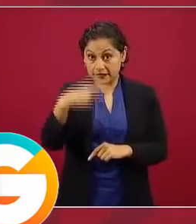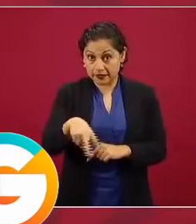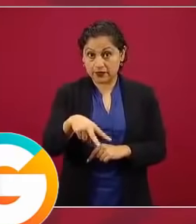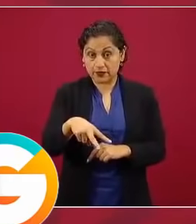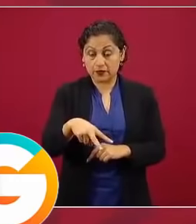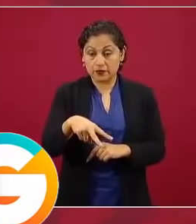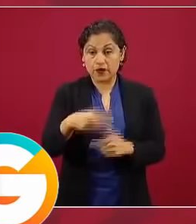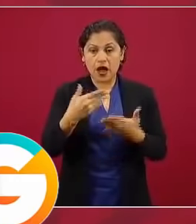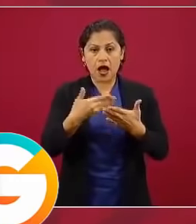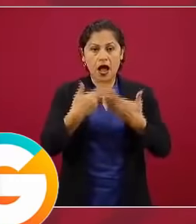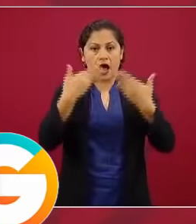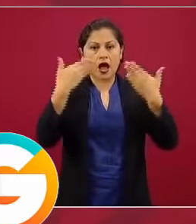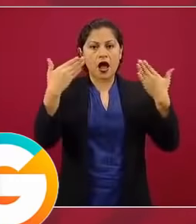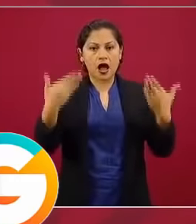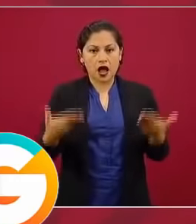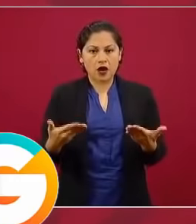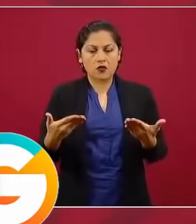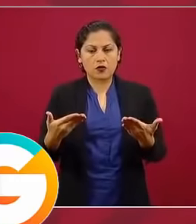no pueden subir